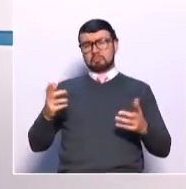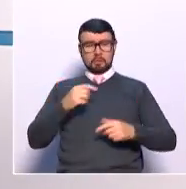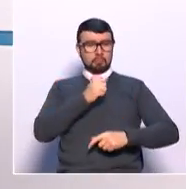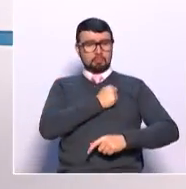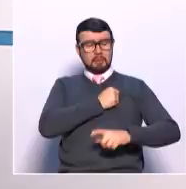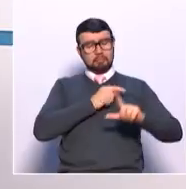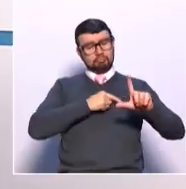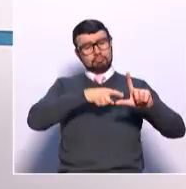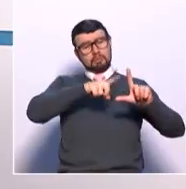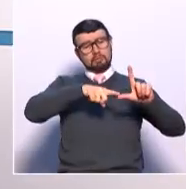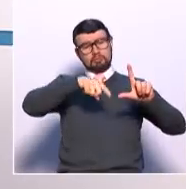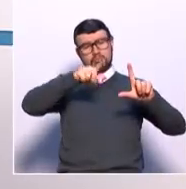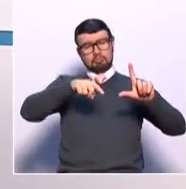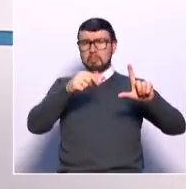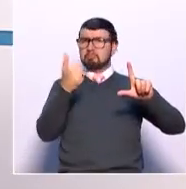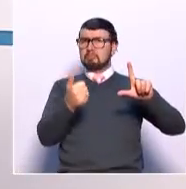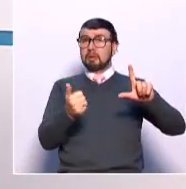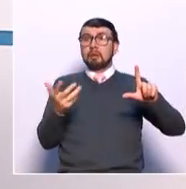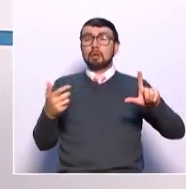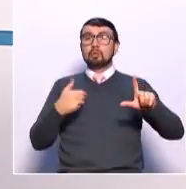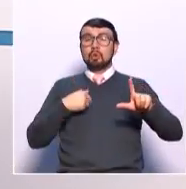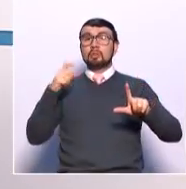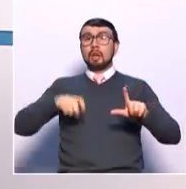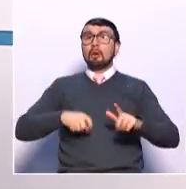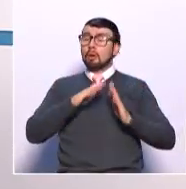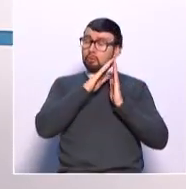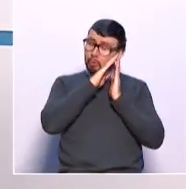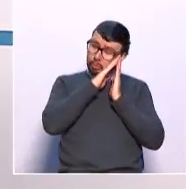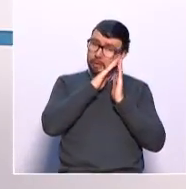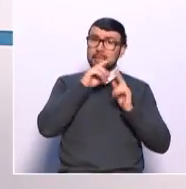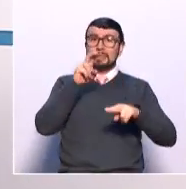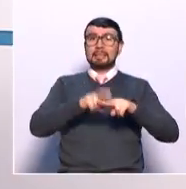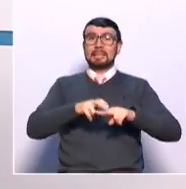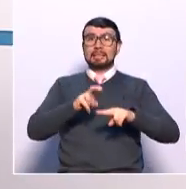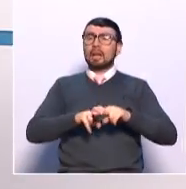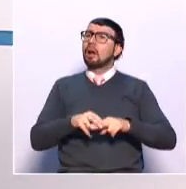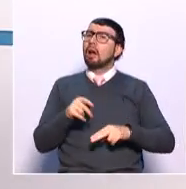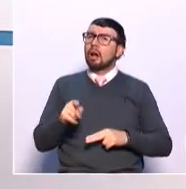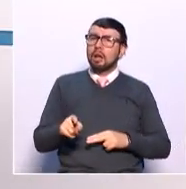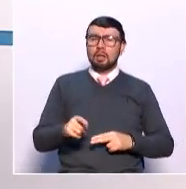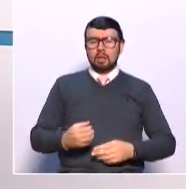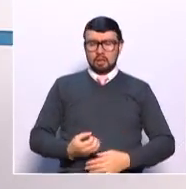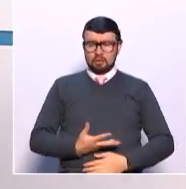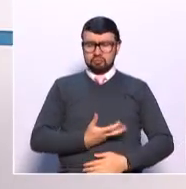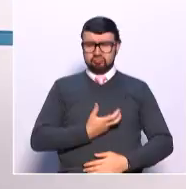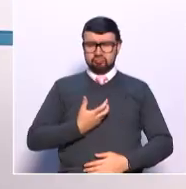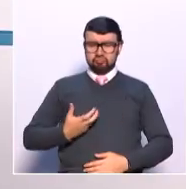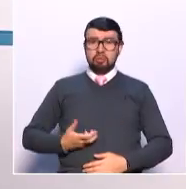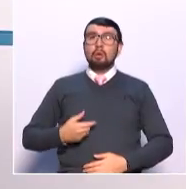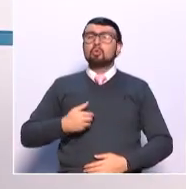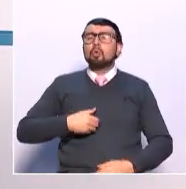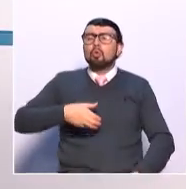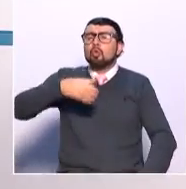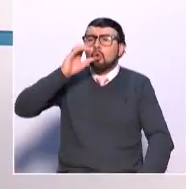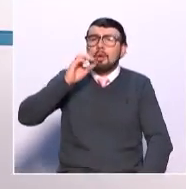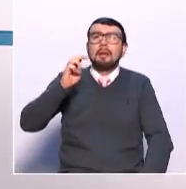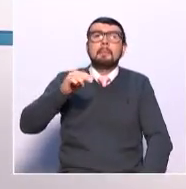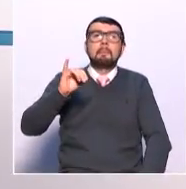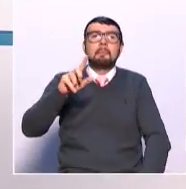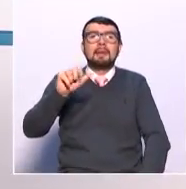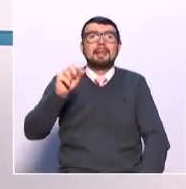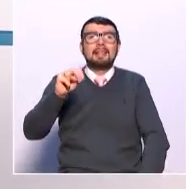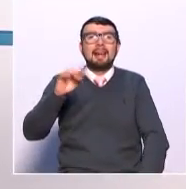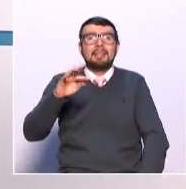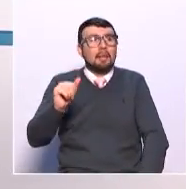buenos los exámenes tengo que dormir sentada me dijo el médico que era gastritis me mandó milán está por favor si me puede